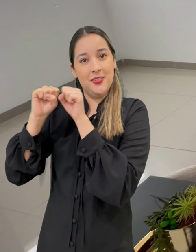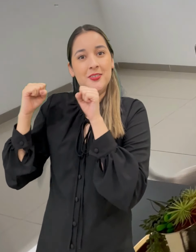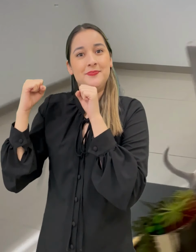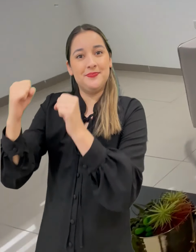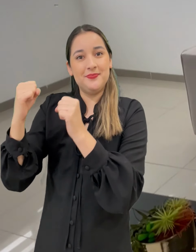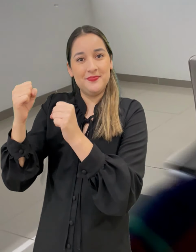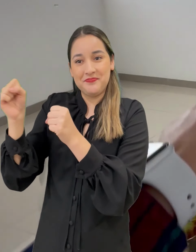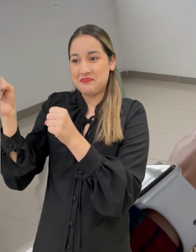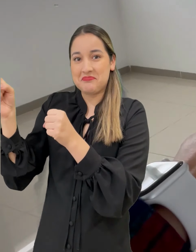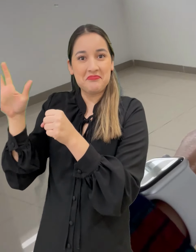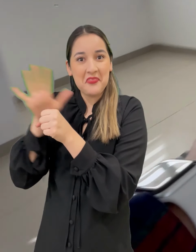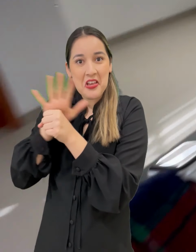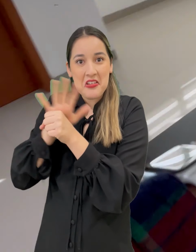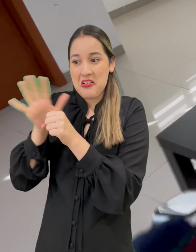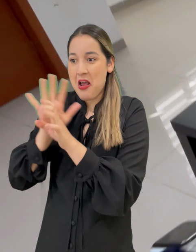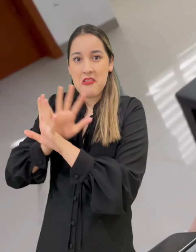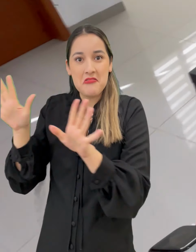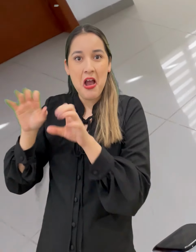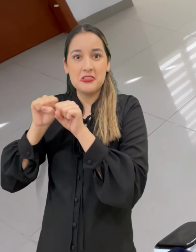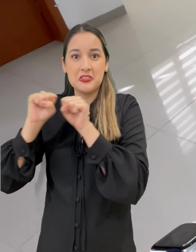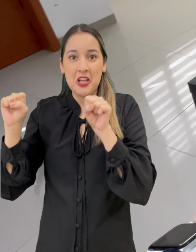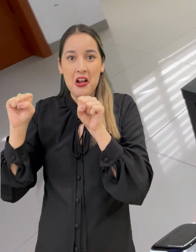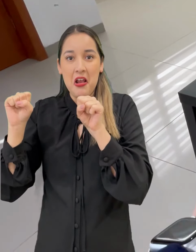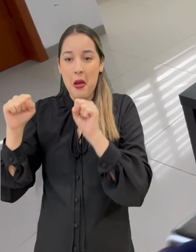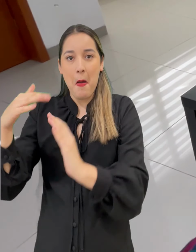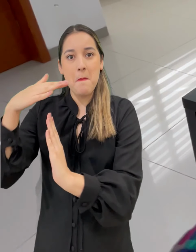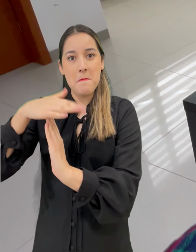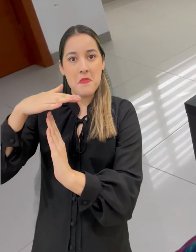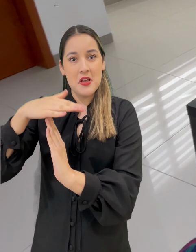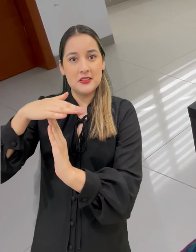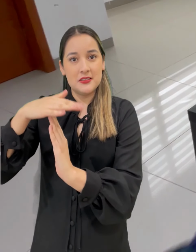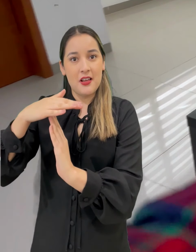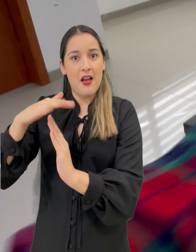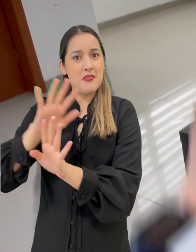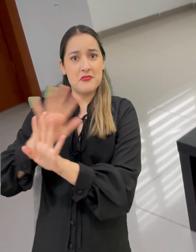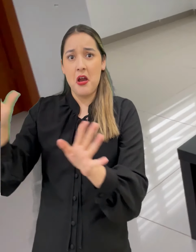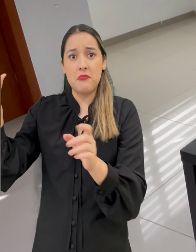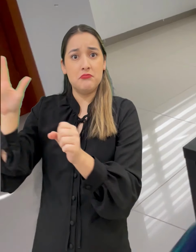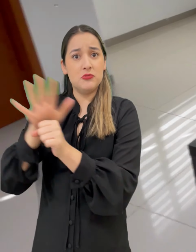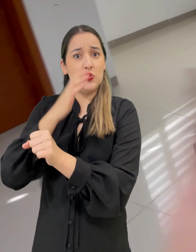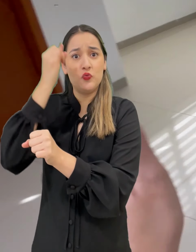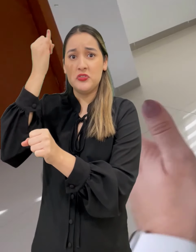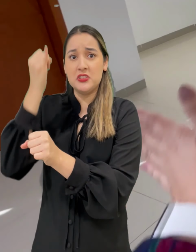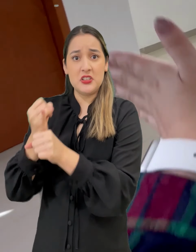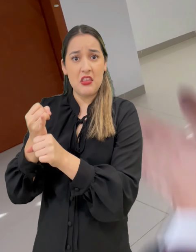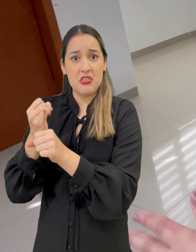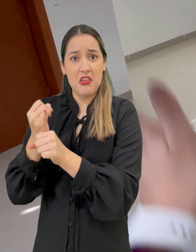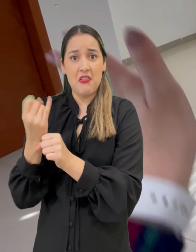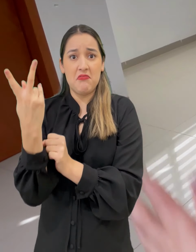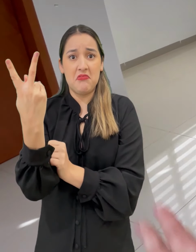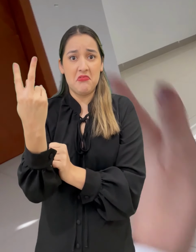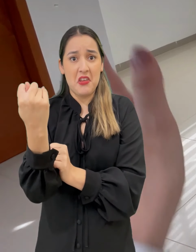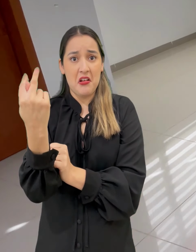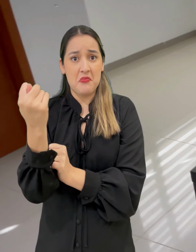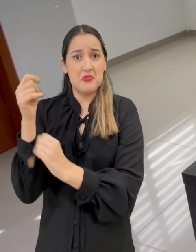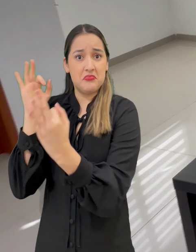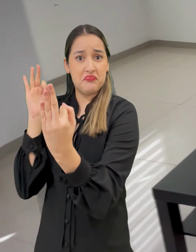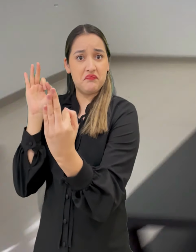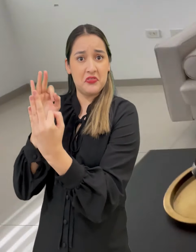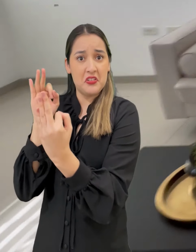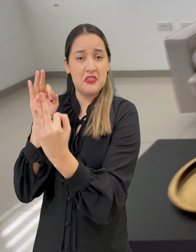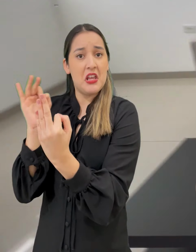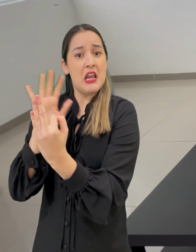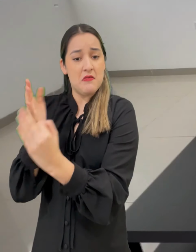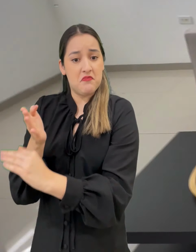de la sala este sillón esta mesita ya era suficiente como nuestra sala y la televisión aquí enfrente